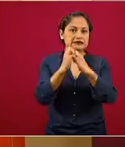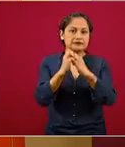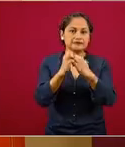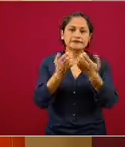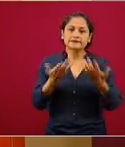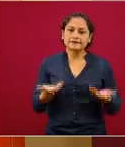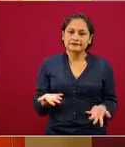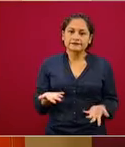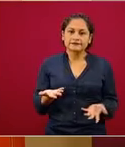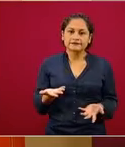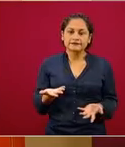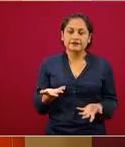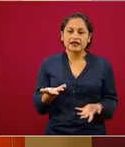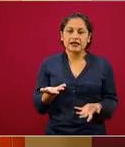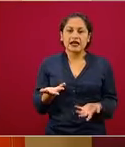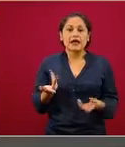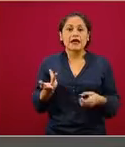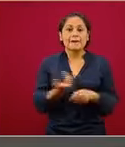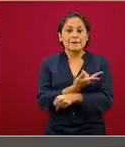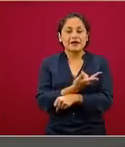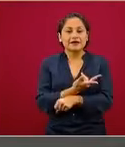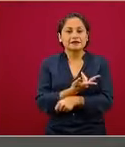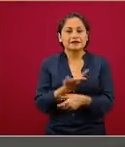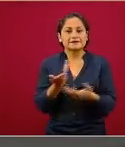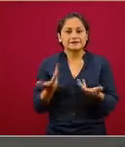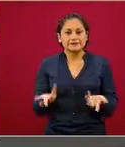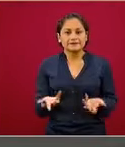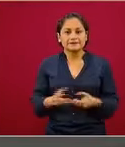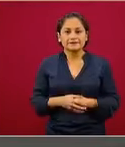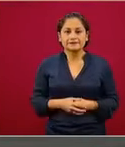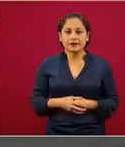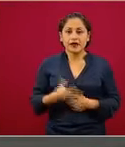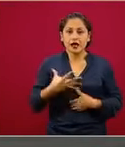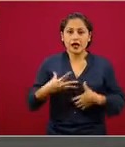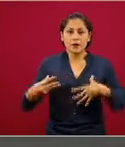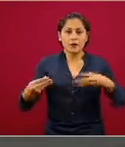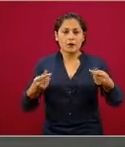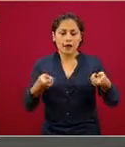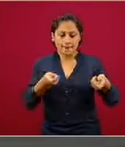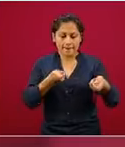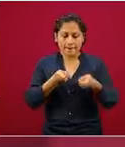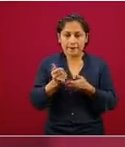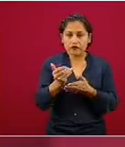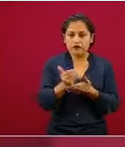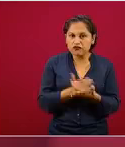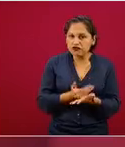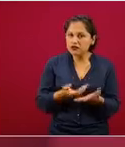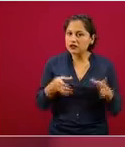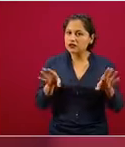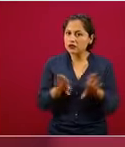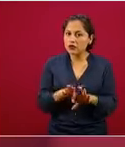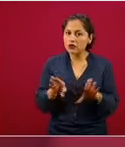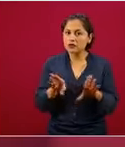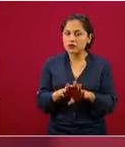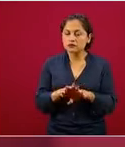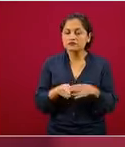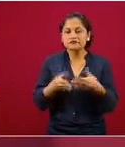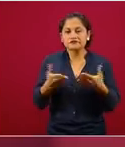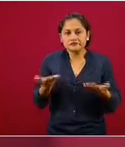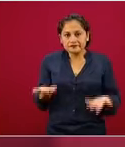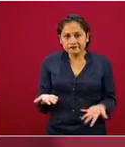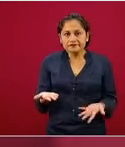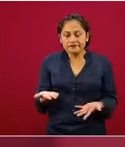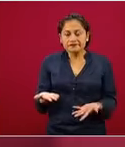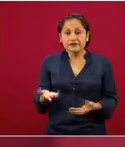un dilema. La manera de controlar la epidemia es mediante acciones